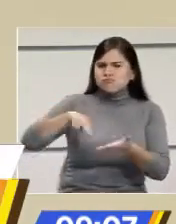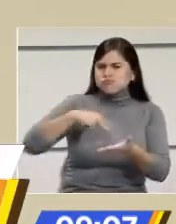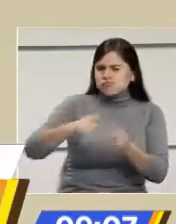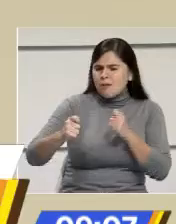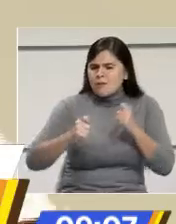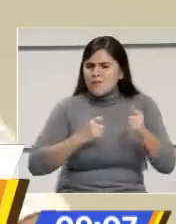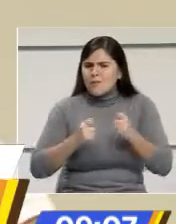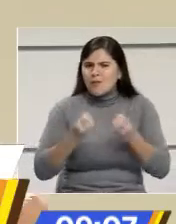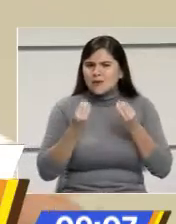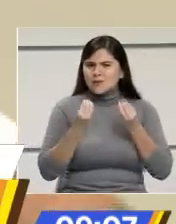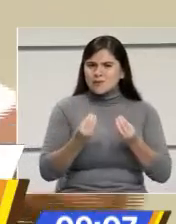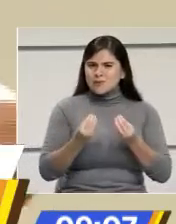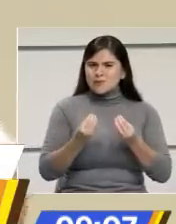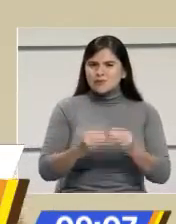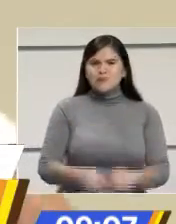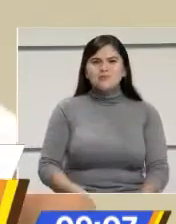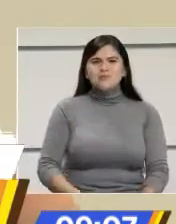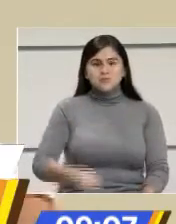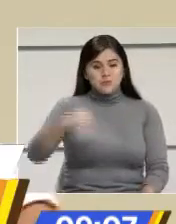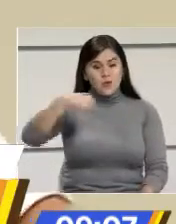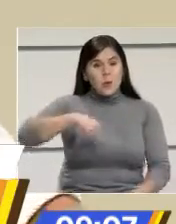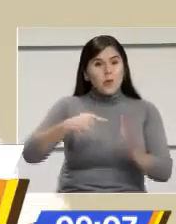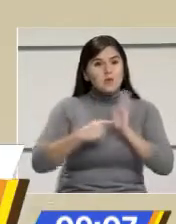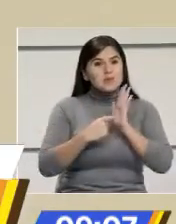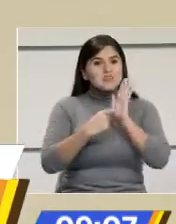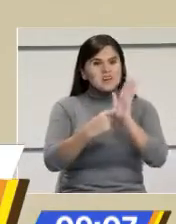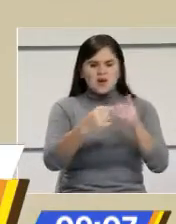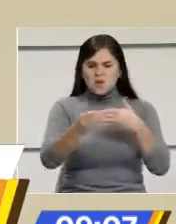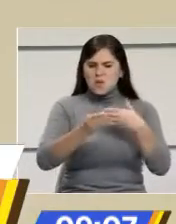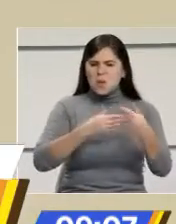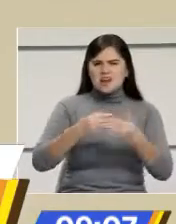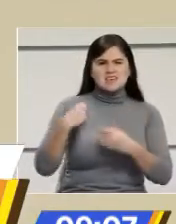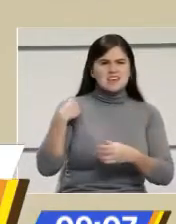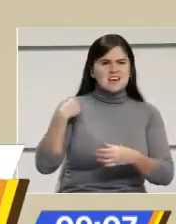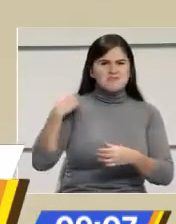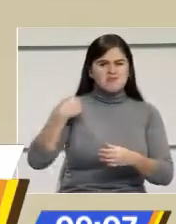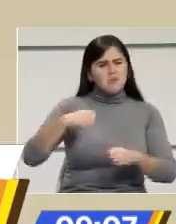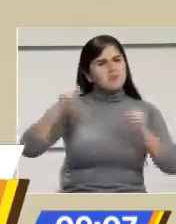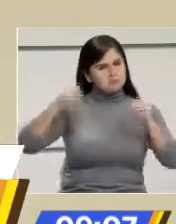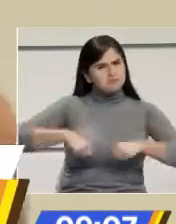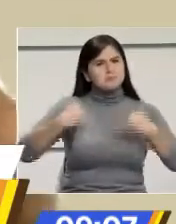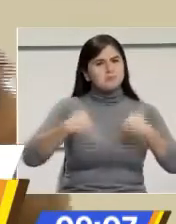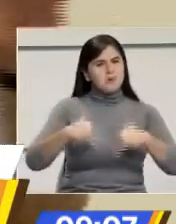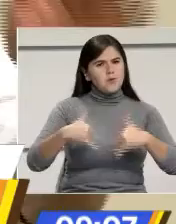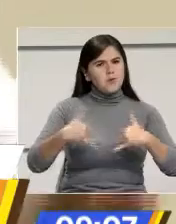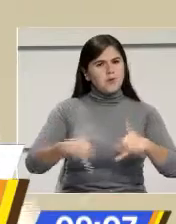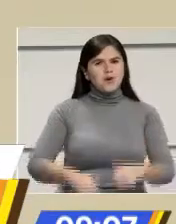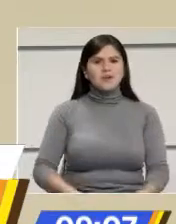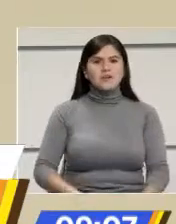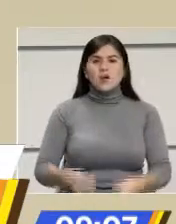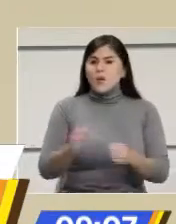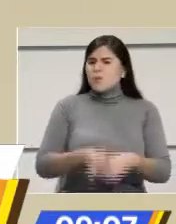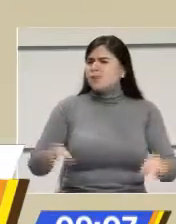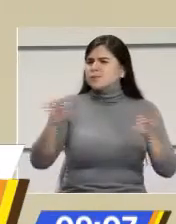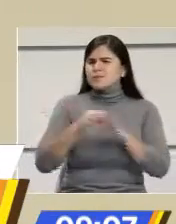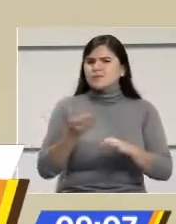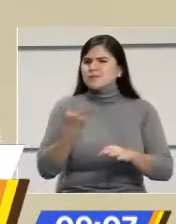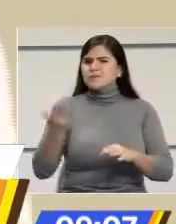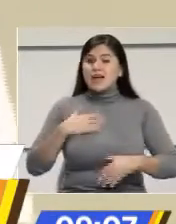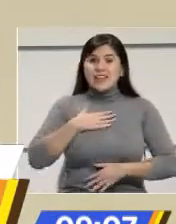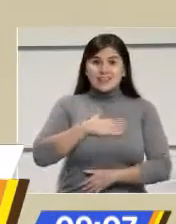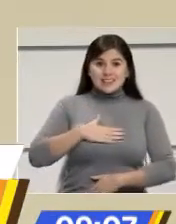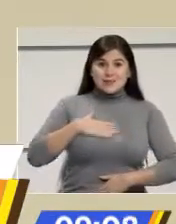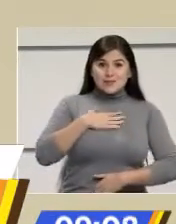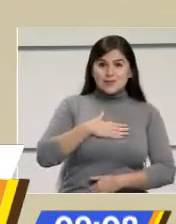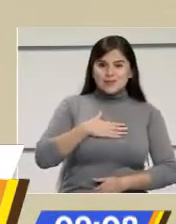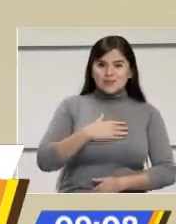bastante. Y va a ser, hoy vamos a demostrar que con cualquier ropa se puede jugar. Sí, eso sí. Lo importante es disfrutar y pasarla